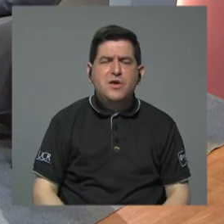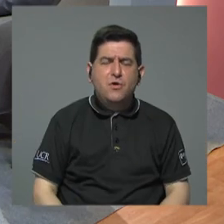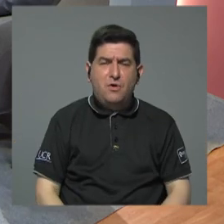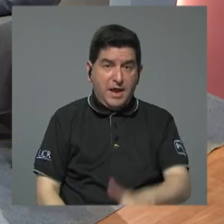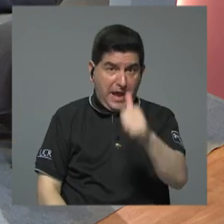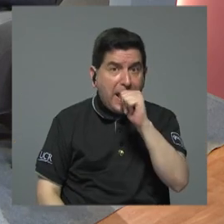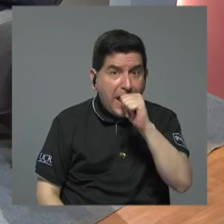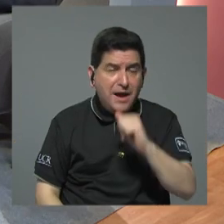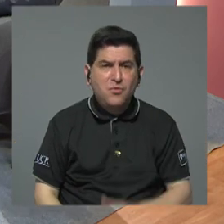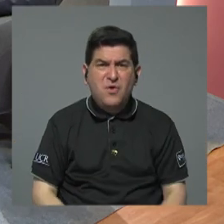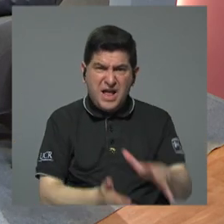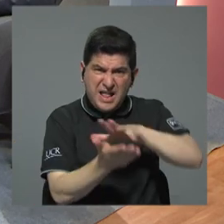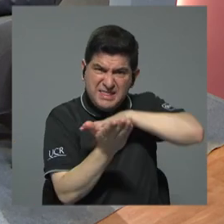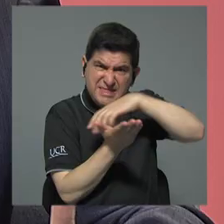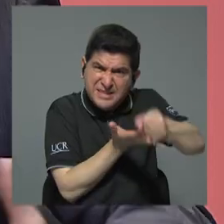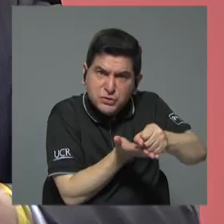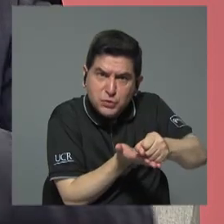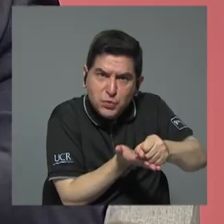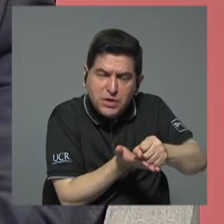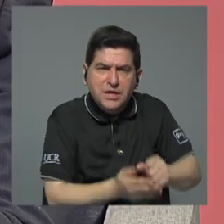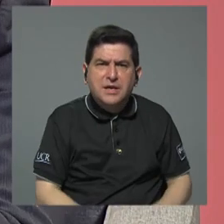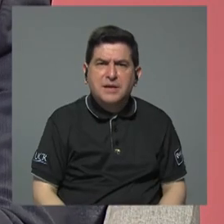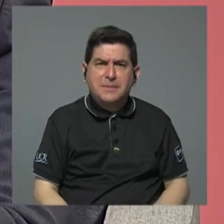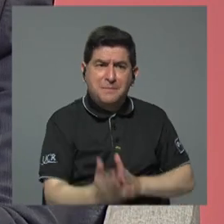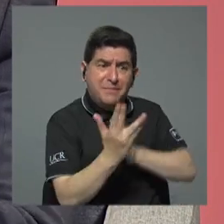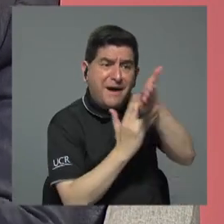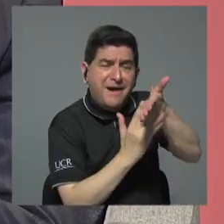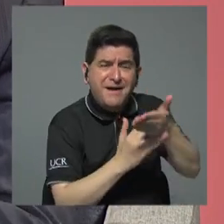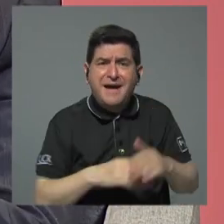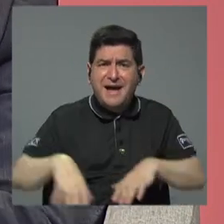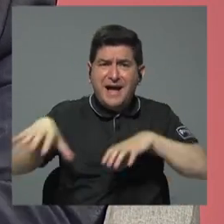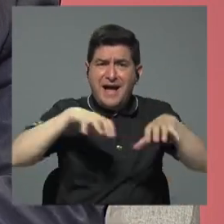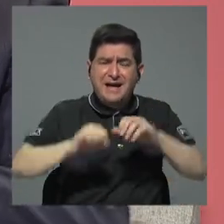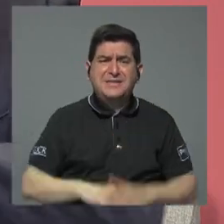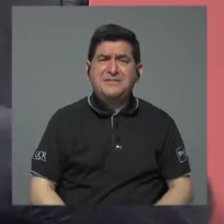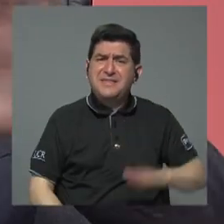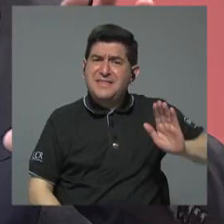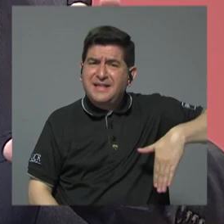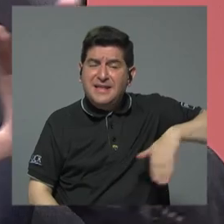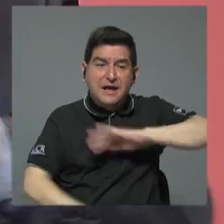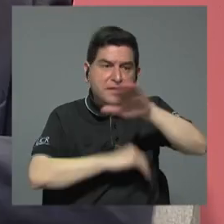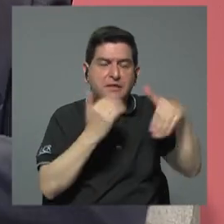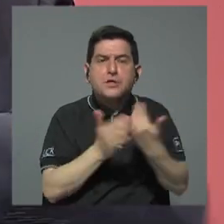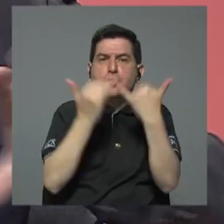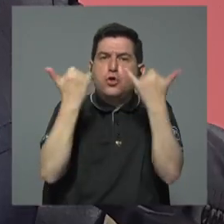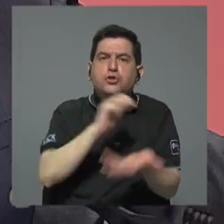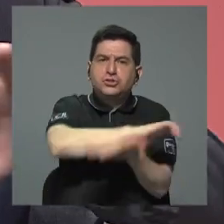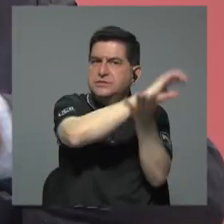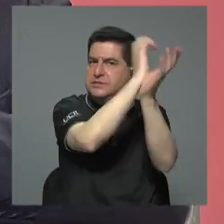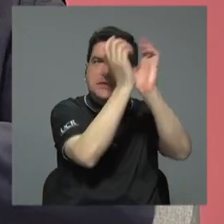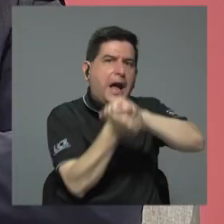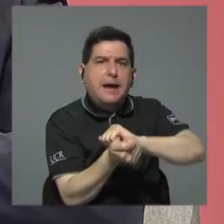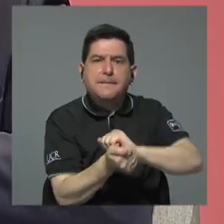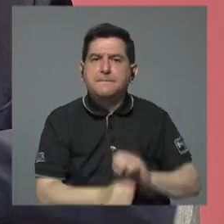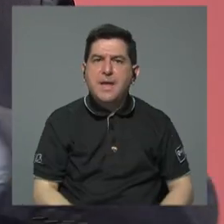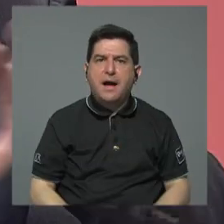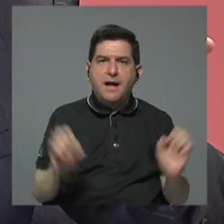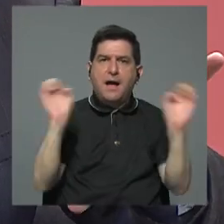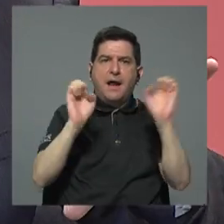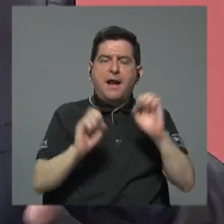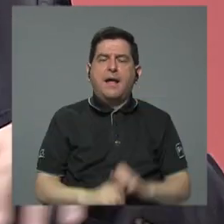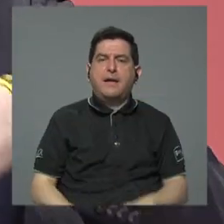agua, destruir eso para incursionar en una actividad tardíamente, cuando todo el mundo está migrando hacia